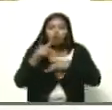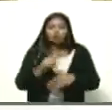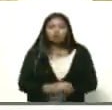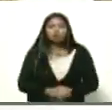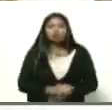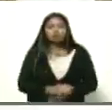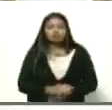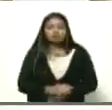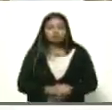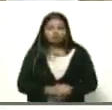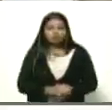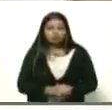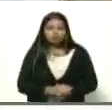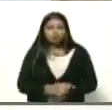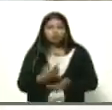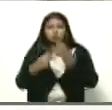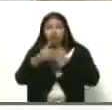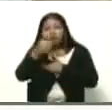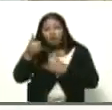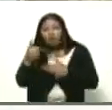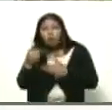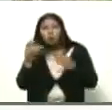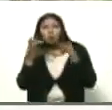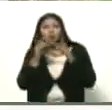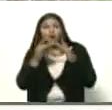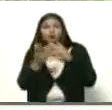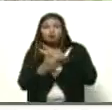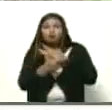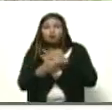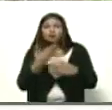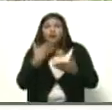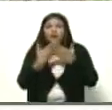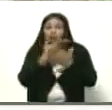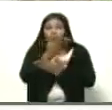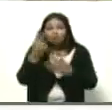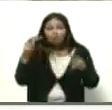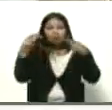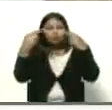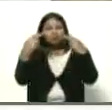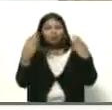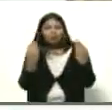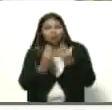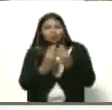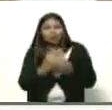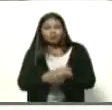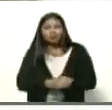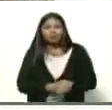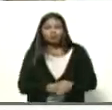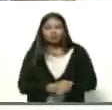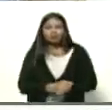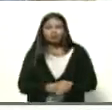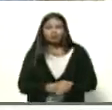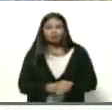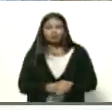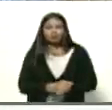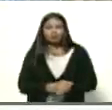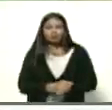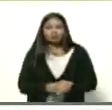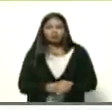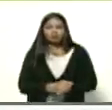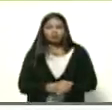personal, @JordanaChacón en Instagram. Gracias a ti, María Gabriela, y a ustedes por habernos acompañado.